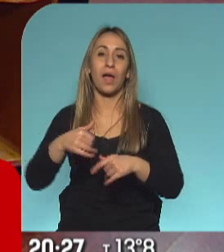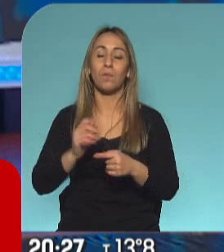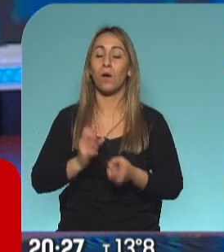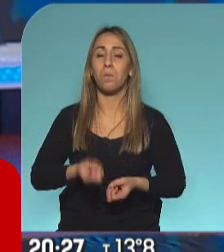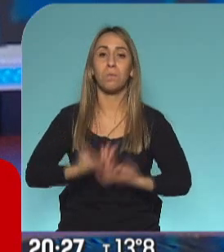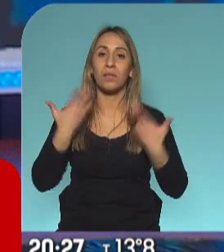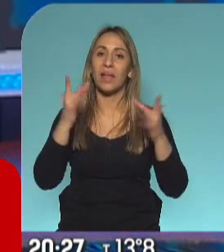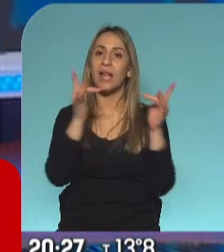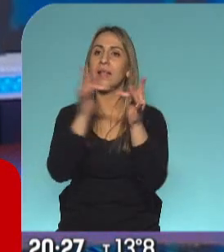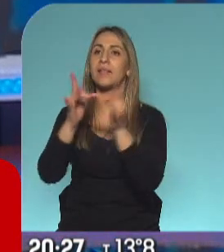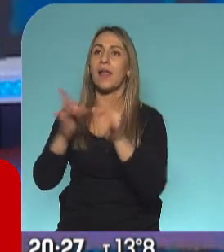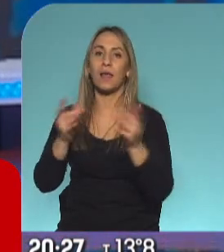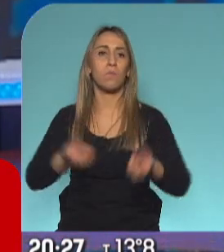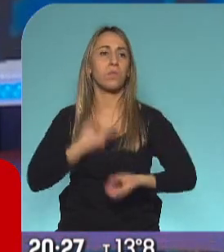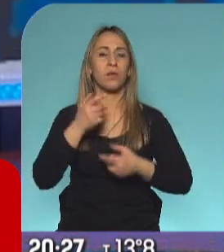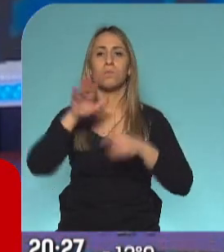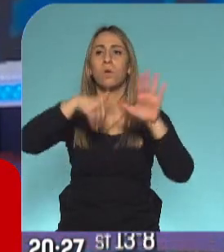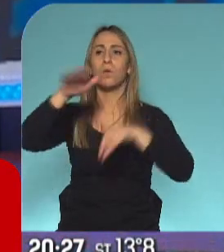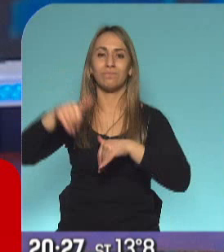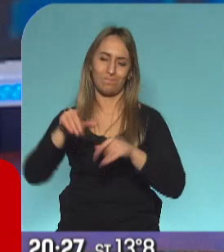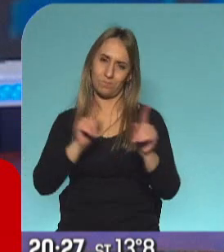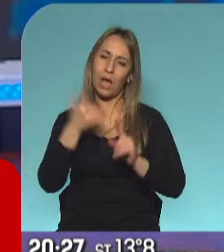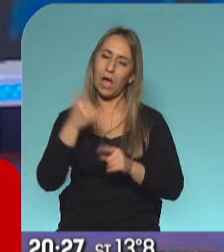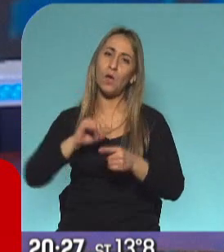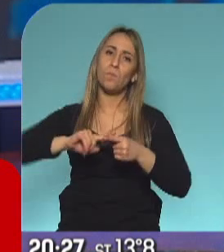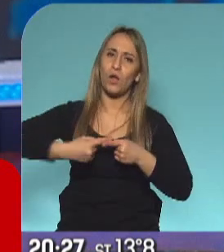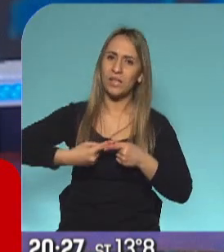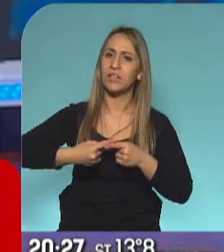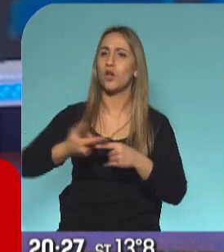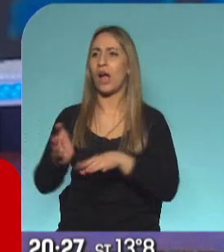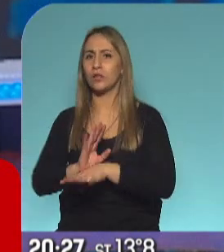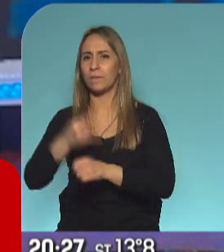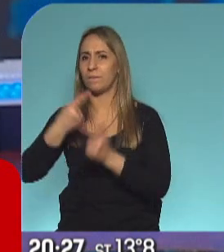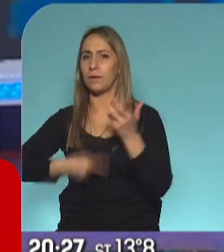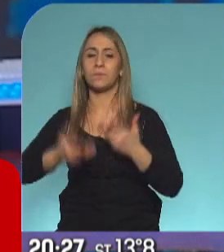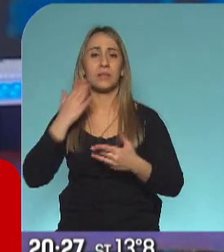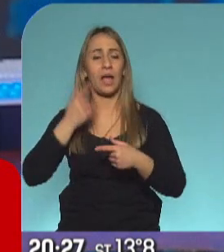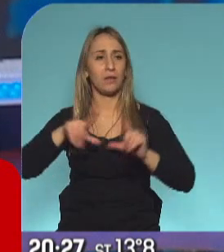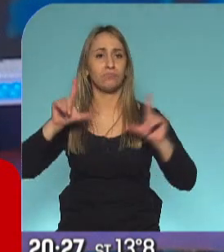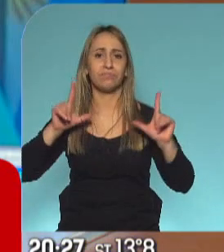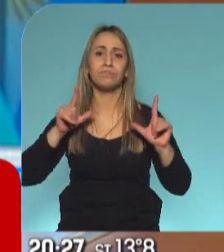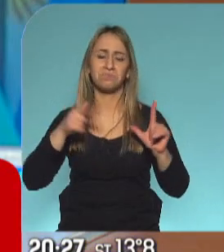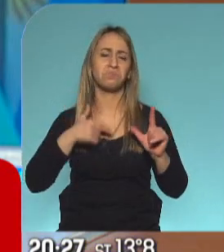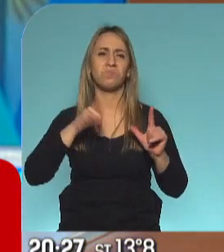hubo políticos de la oposición que pusieron su cara y dijeron que era atinado salir a protestar contra